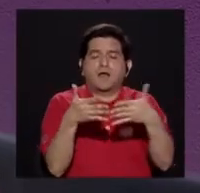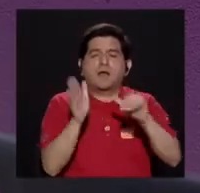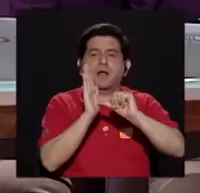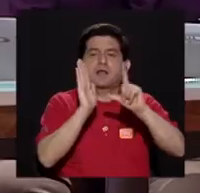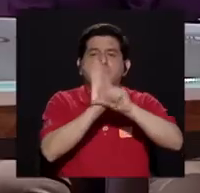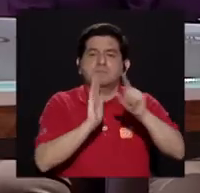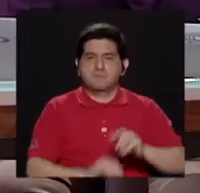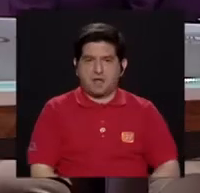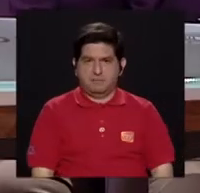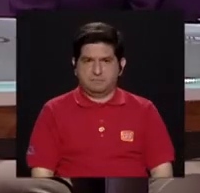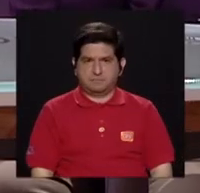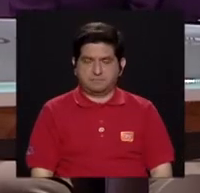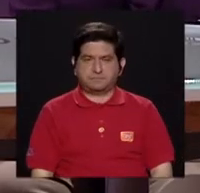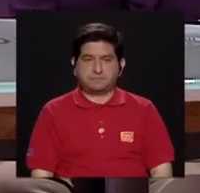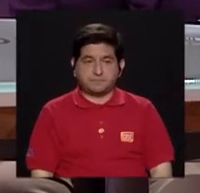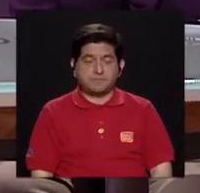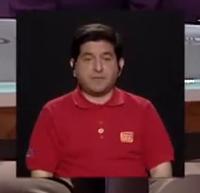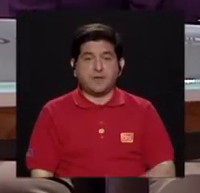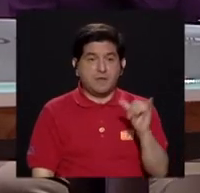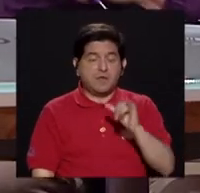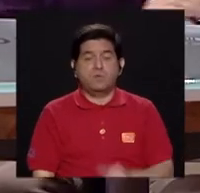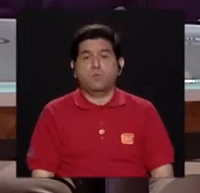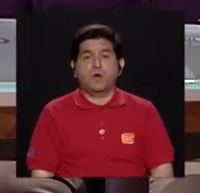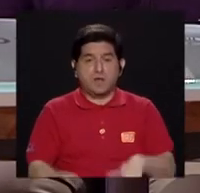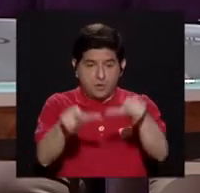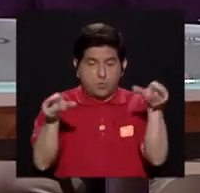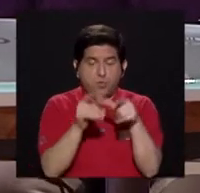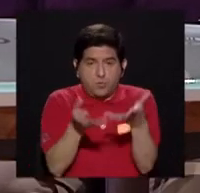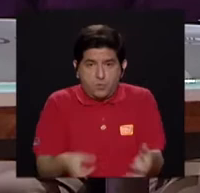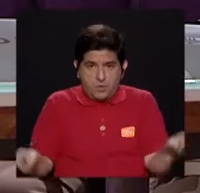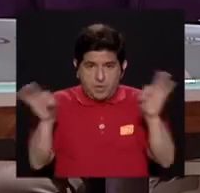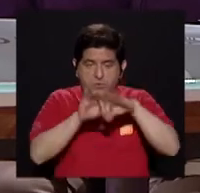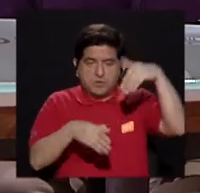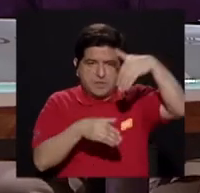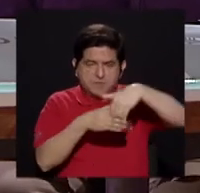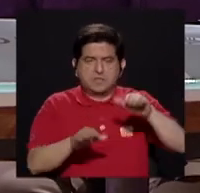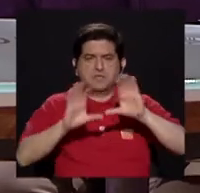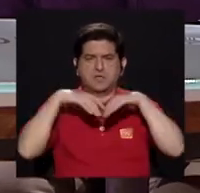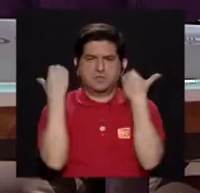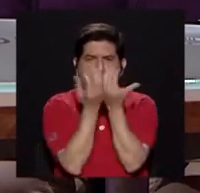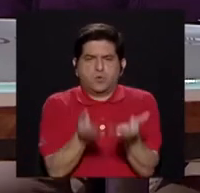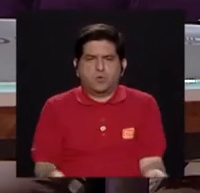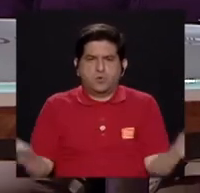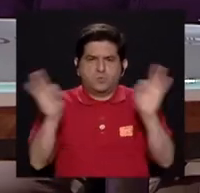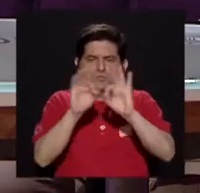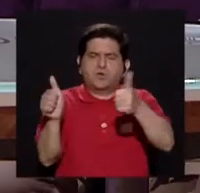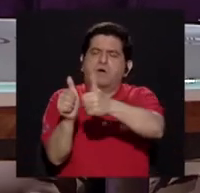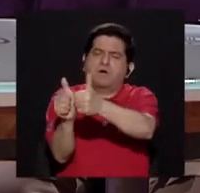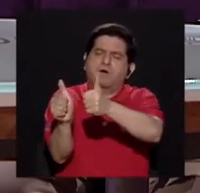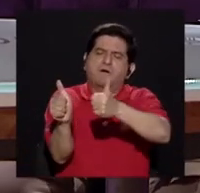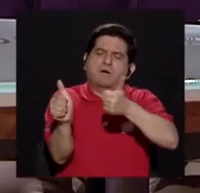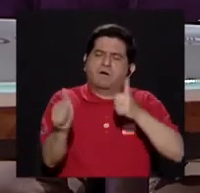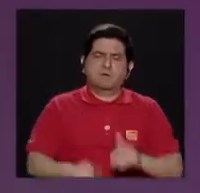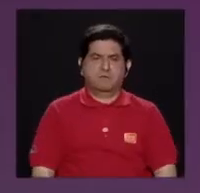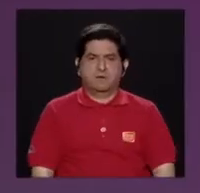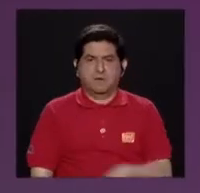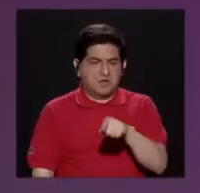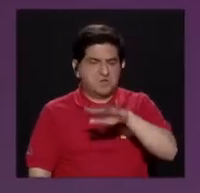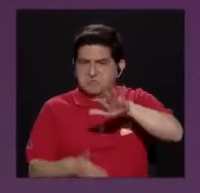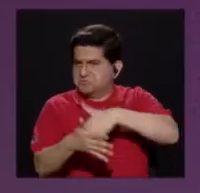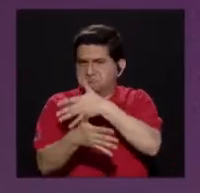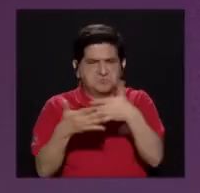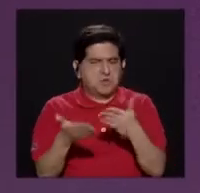legislativa. Al estar en posiciones importantes en algunas comisiones fundamentales, logran retrasar, no poner en